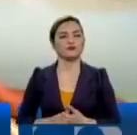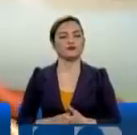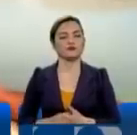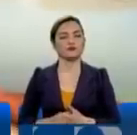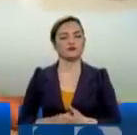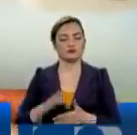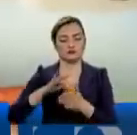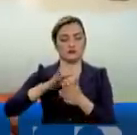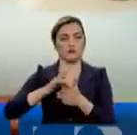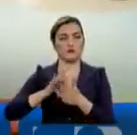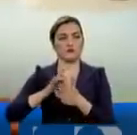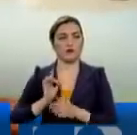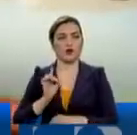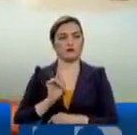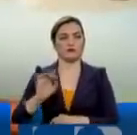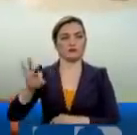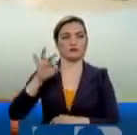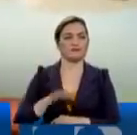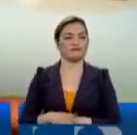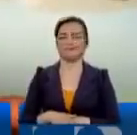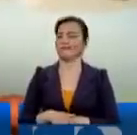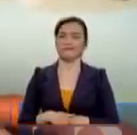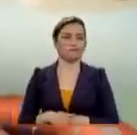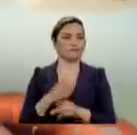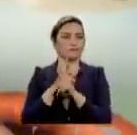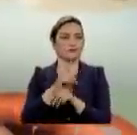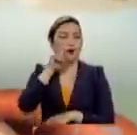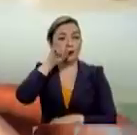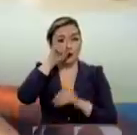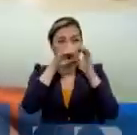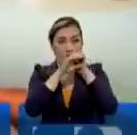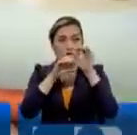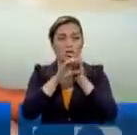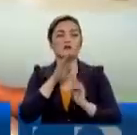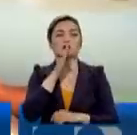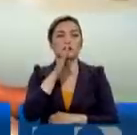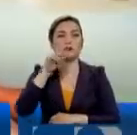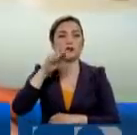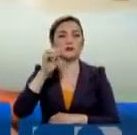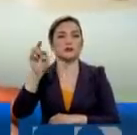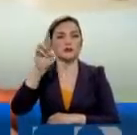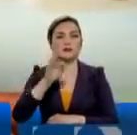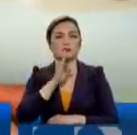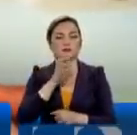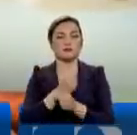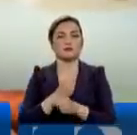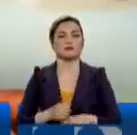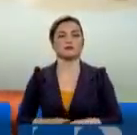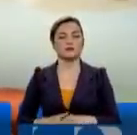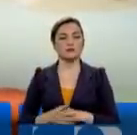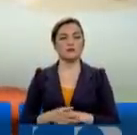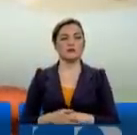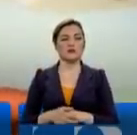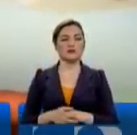hay riesgos que correr aquí, en realidad todos estamos protegidos, nos hacemos las pruebas constantemente,